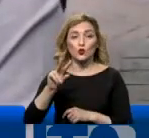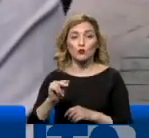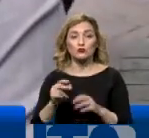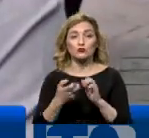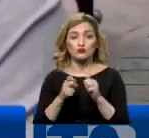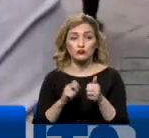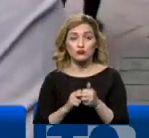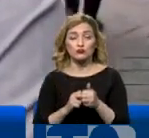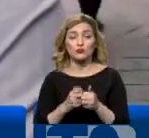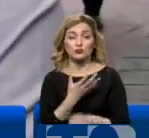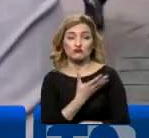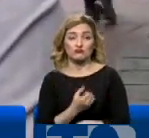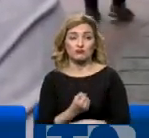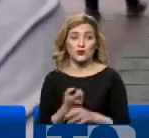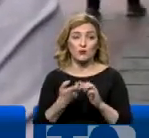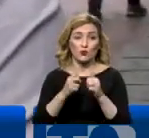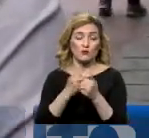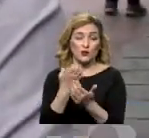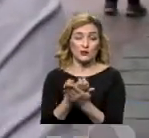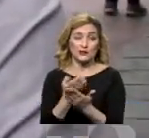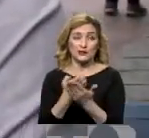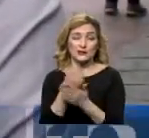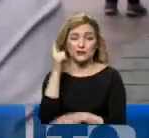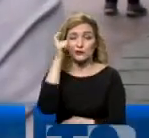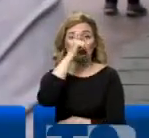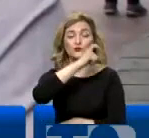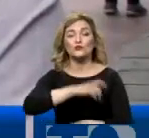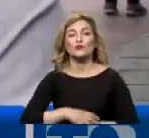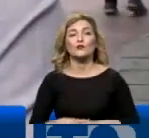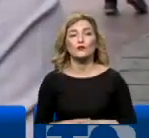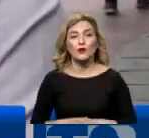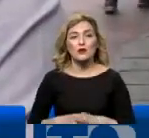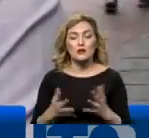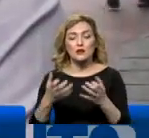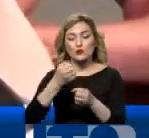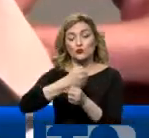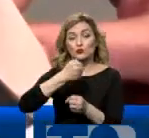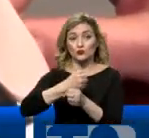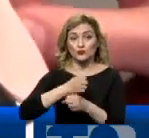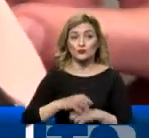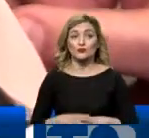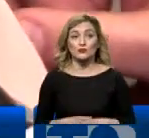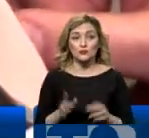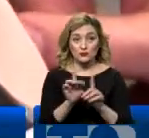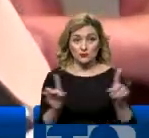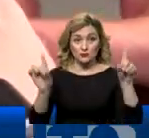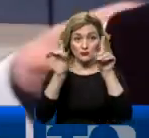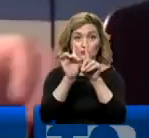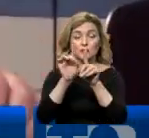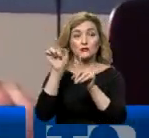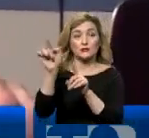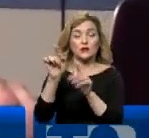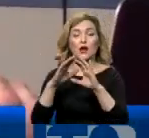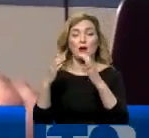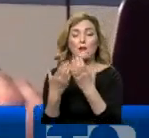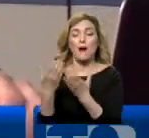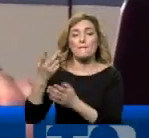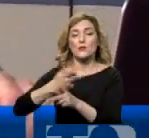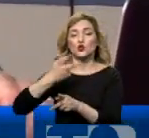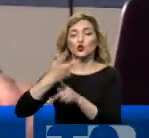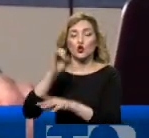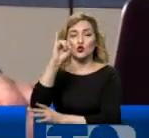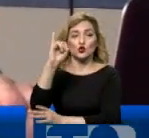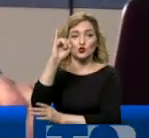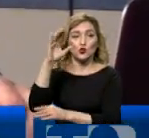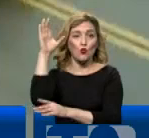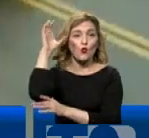sufra de una situación económica crítica. Queremos trabajo. Según datos de la Cámara de Producción e Industrias de Cuenca,